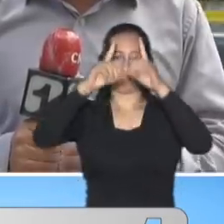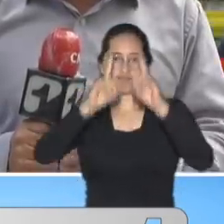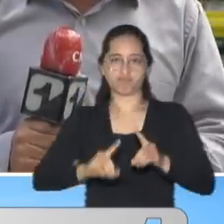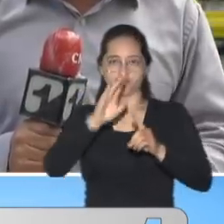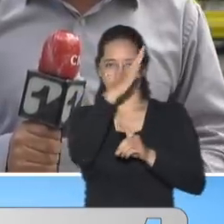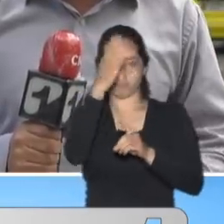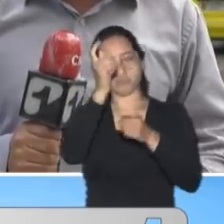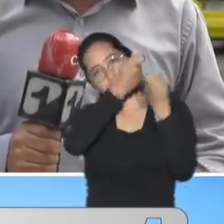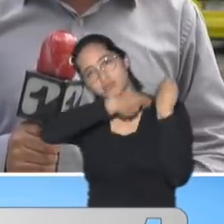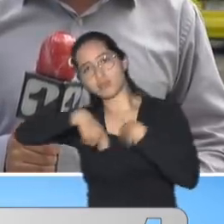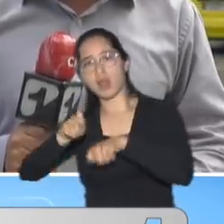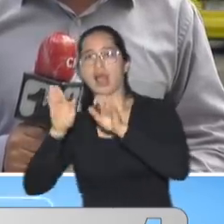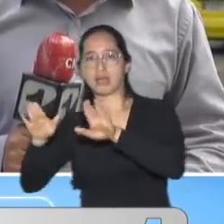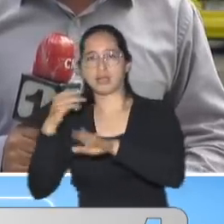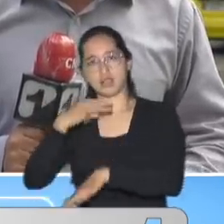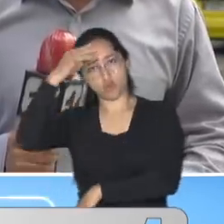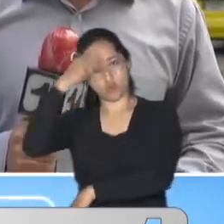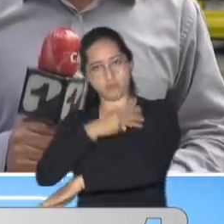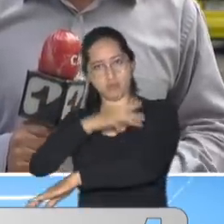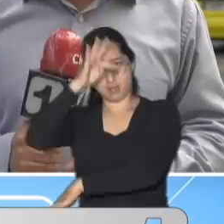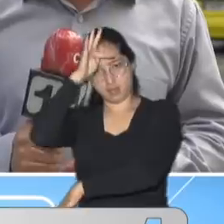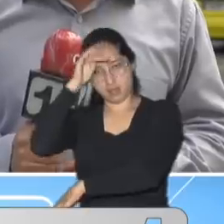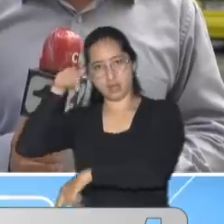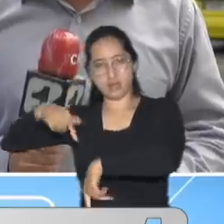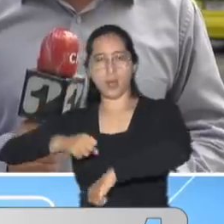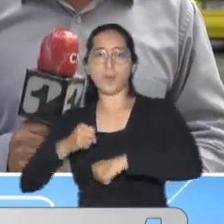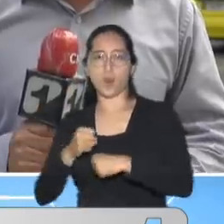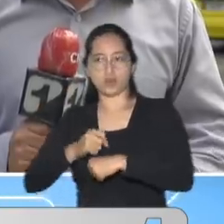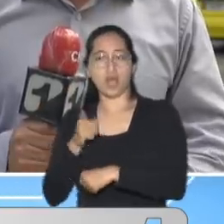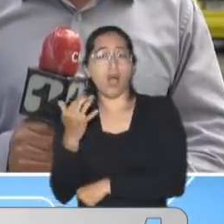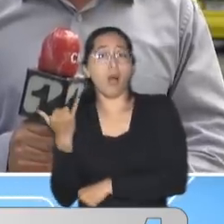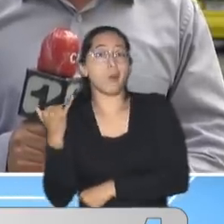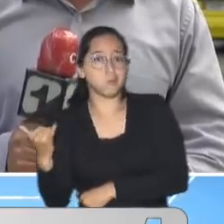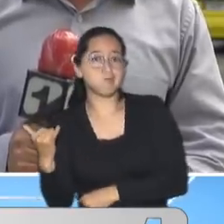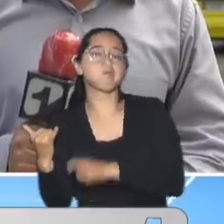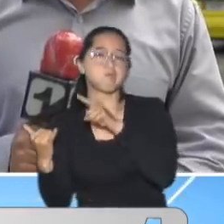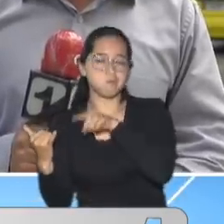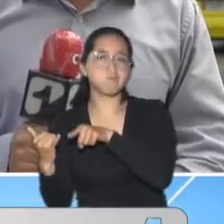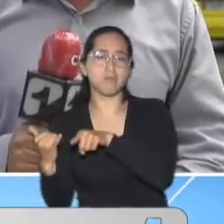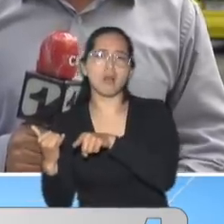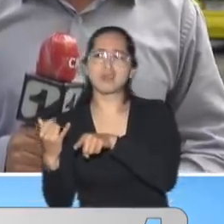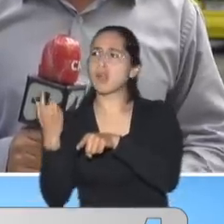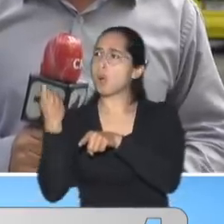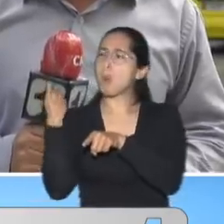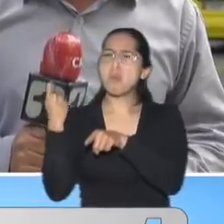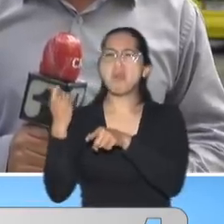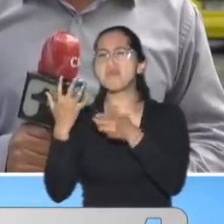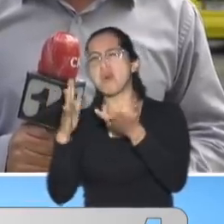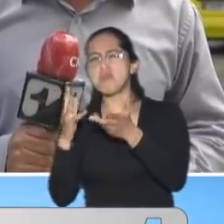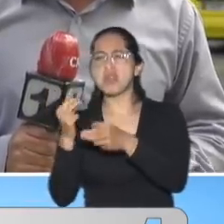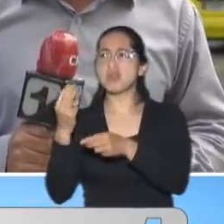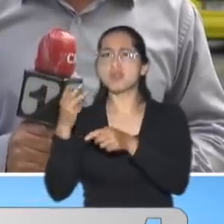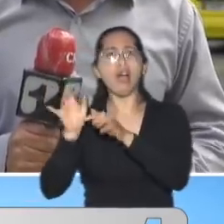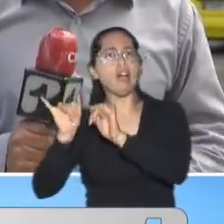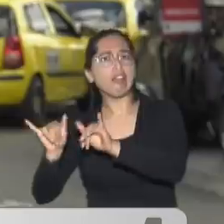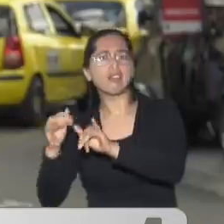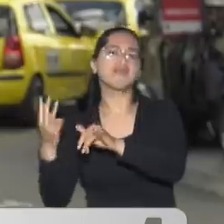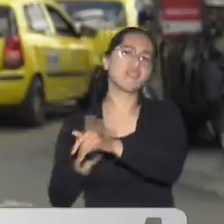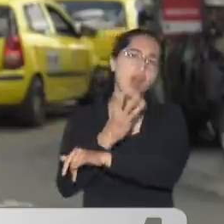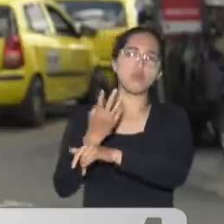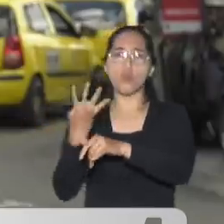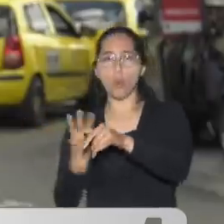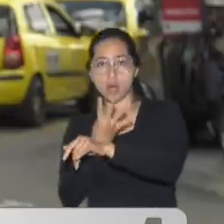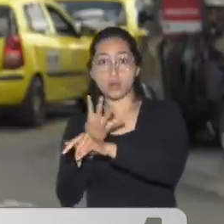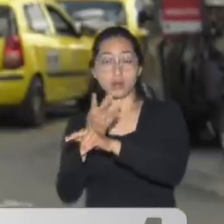al hospital militar aquí en el oriente de la ciudad, donde se encuentra desde hace unas 3 o 4 horas. Recordemos, ha dicho